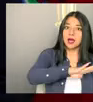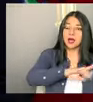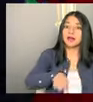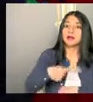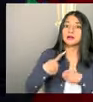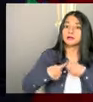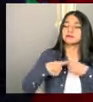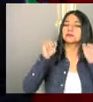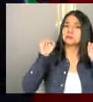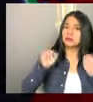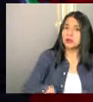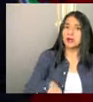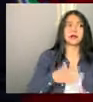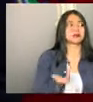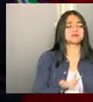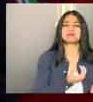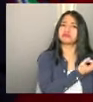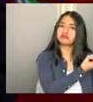pueda conocer